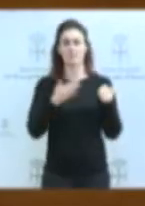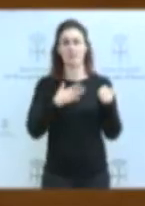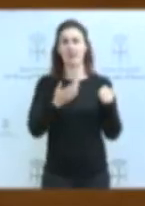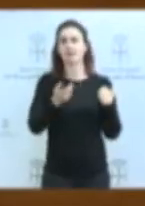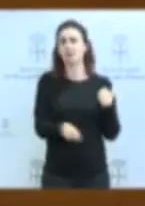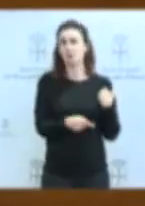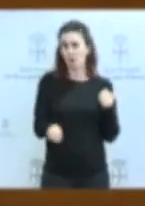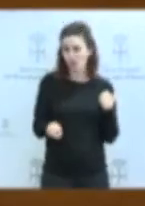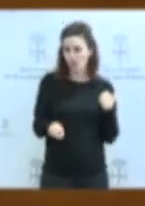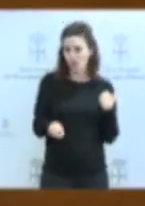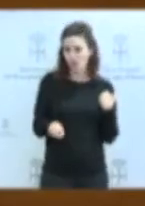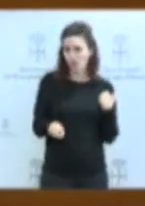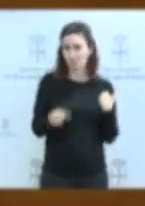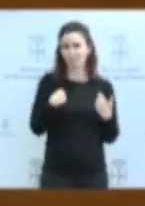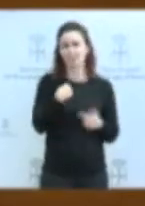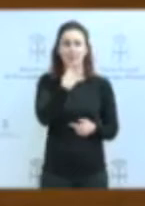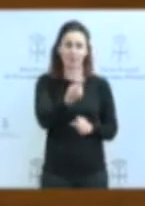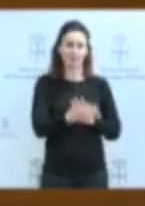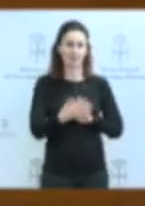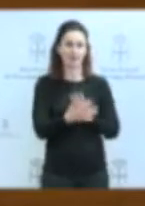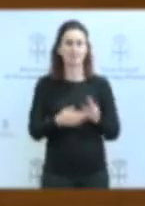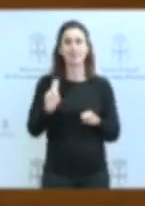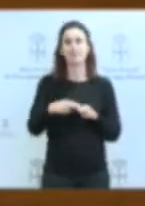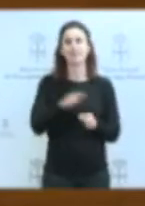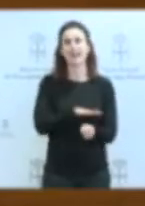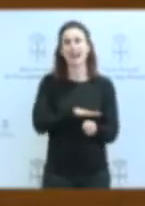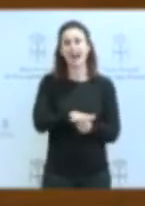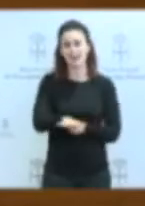hablamos de política en materia de conectividad aérea turística.